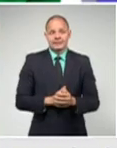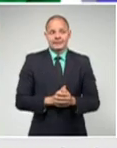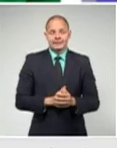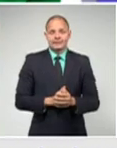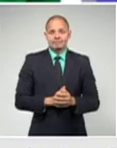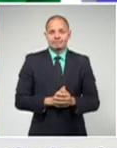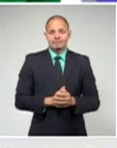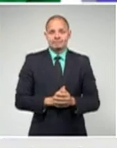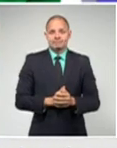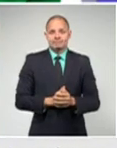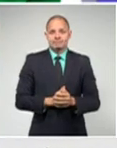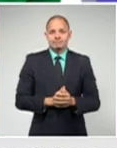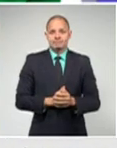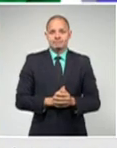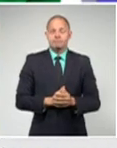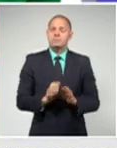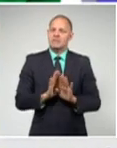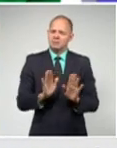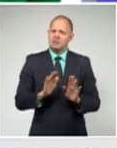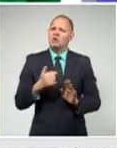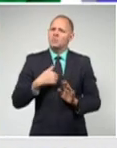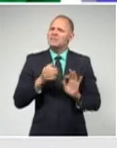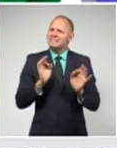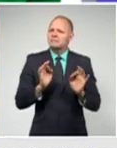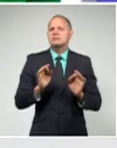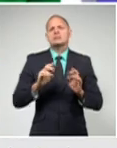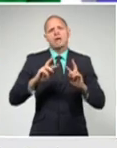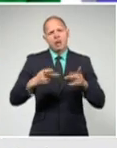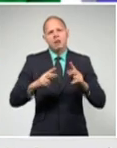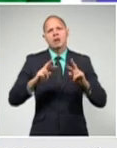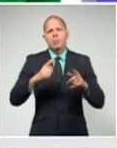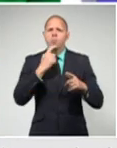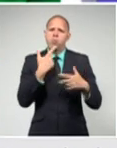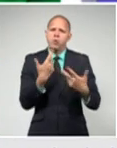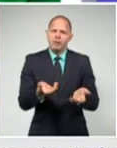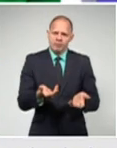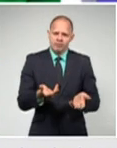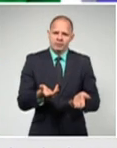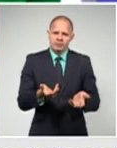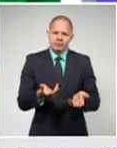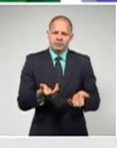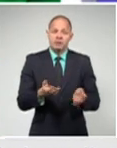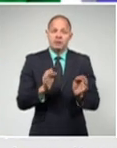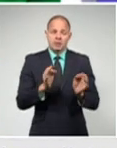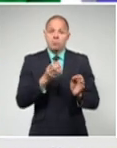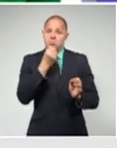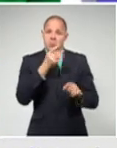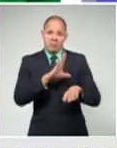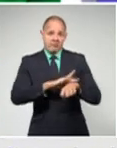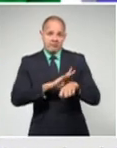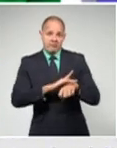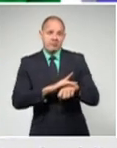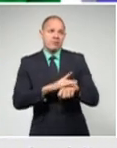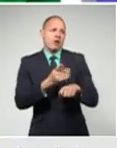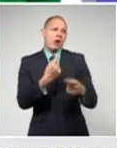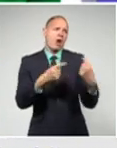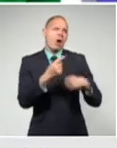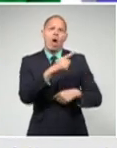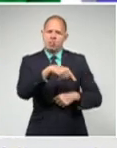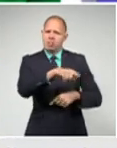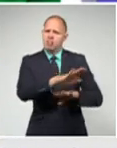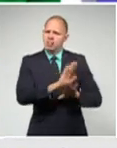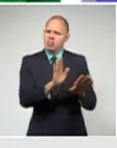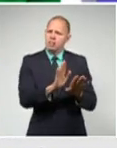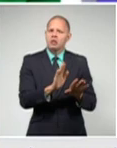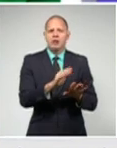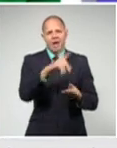evolución. Sí, siempre digo que a pesar de las comorbilidades en algunos pacientes de la edad,